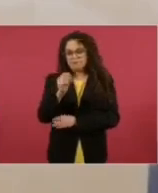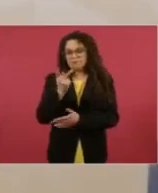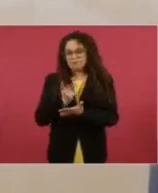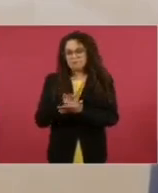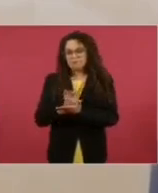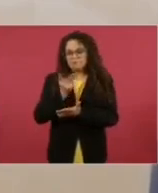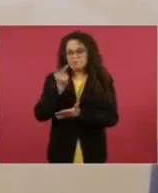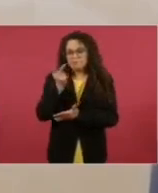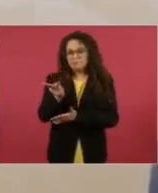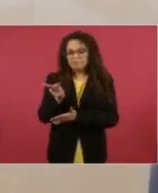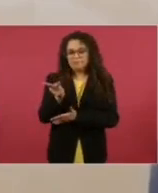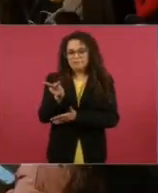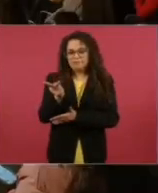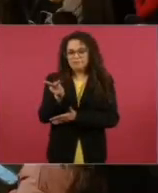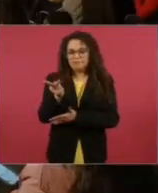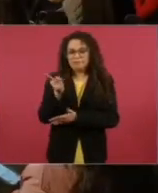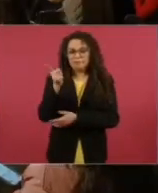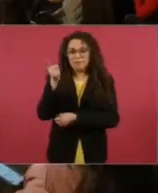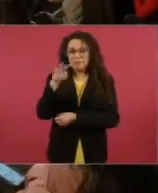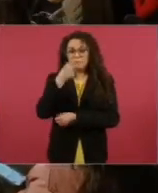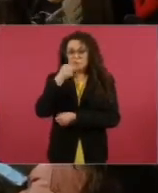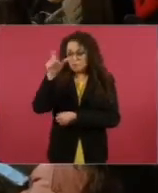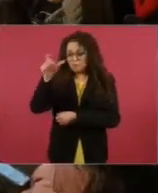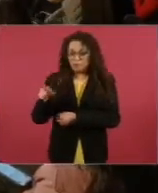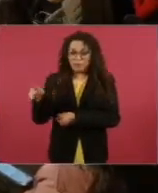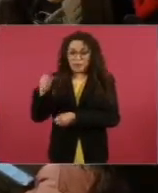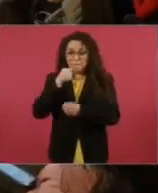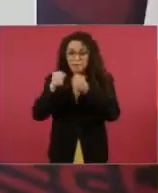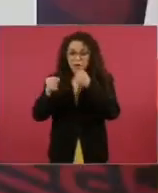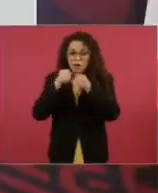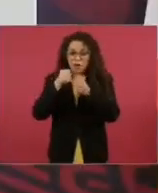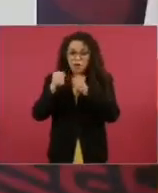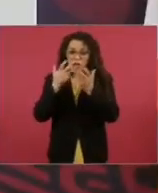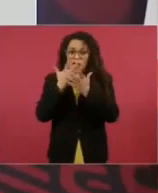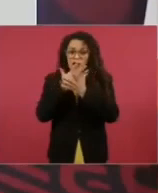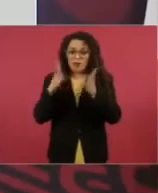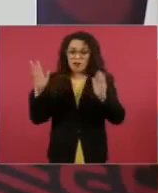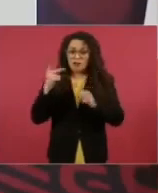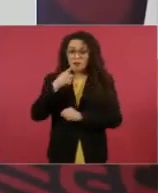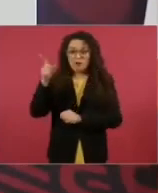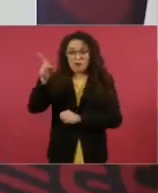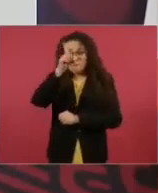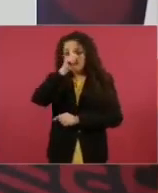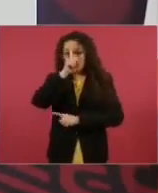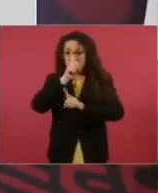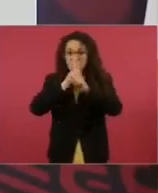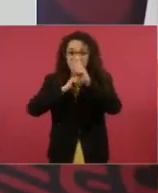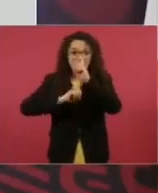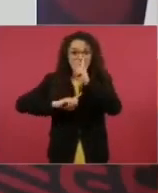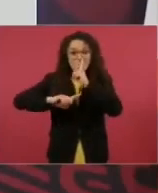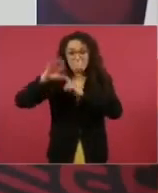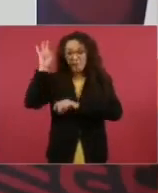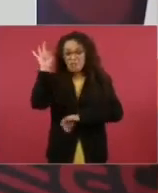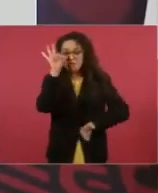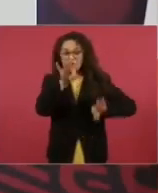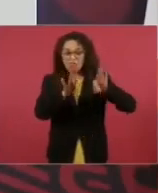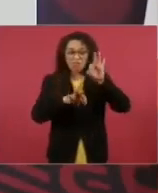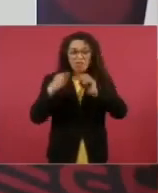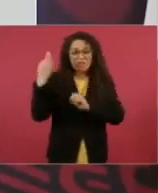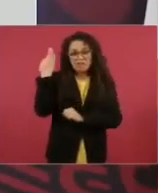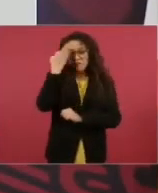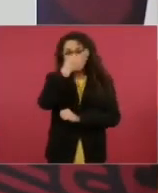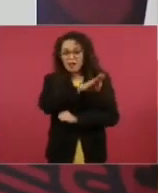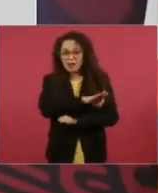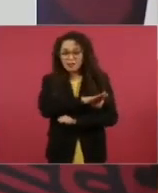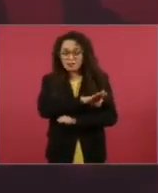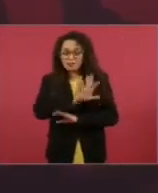también desprestigiando los medios de comunicación en México. Eso es lo que dice ProPublica. En serio. Y el presidente, rápidamente